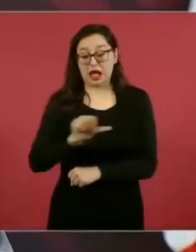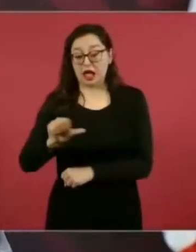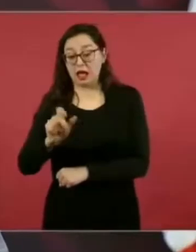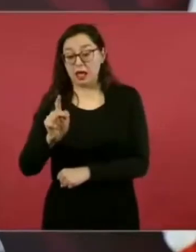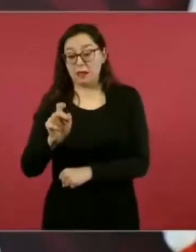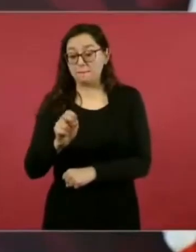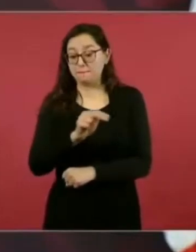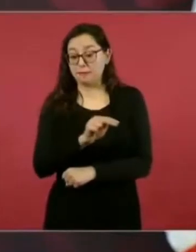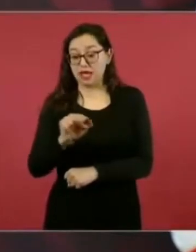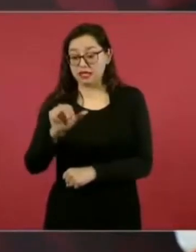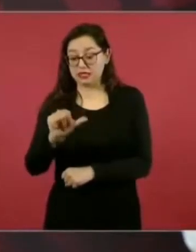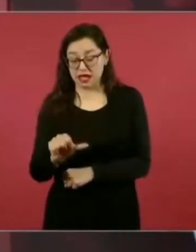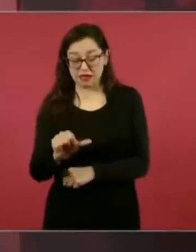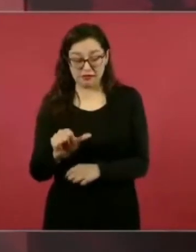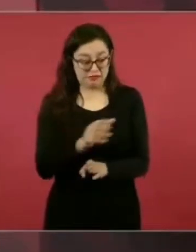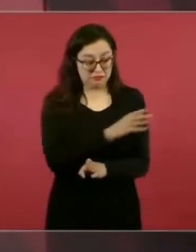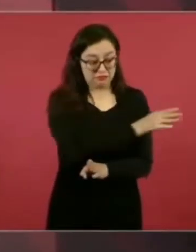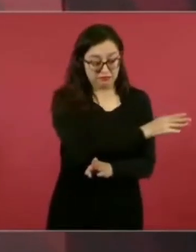Peña